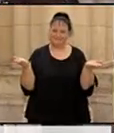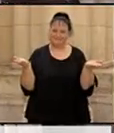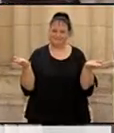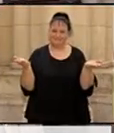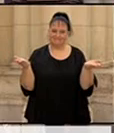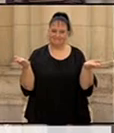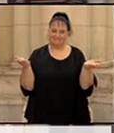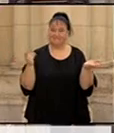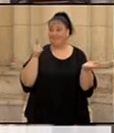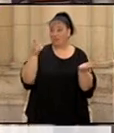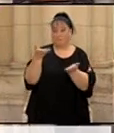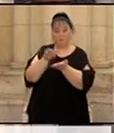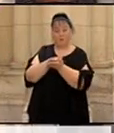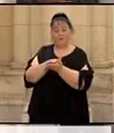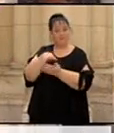la muerte es una verdad.